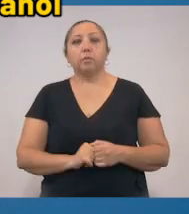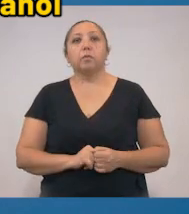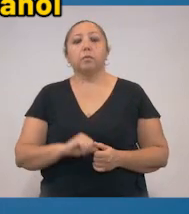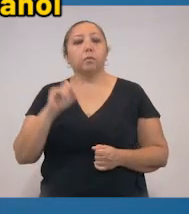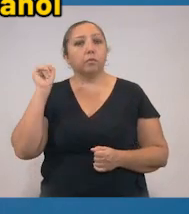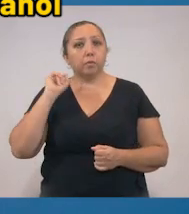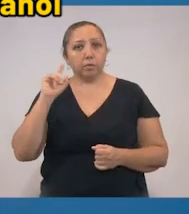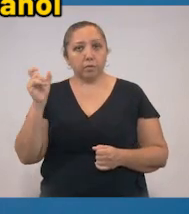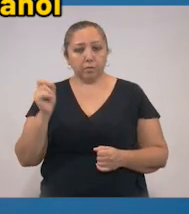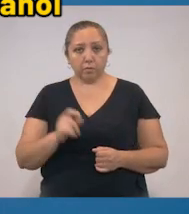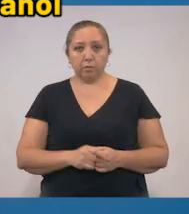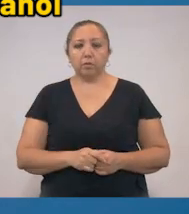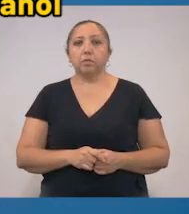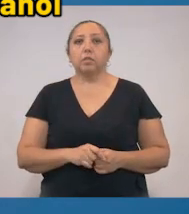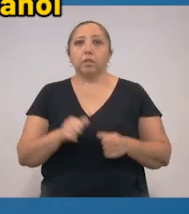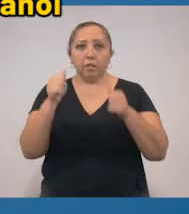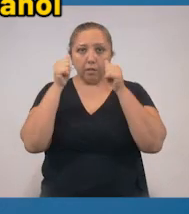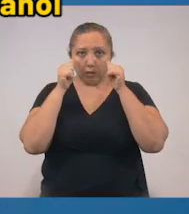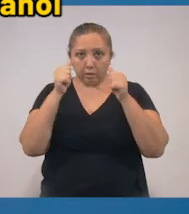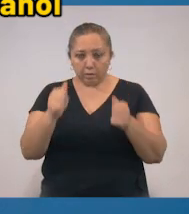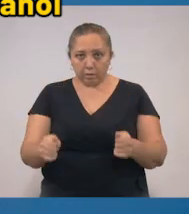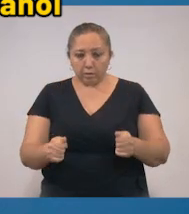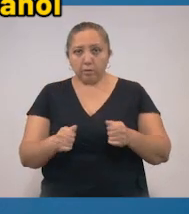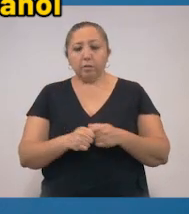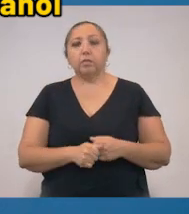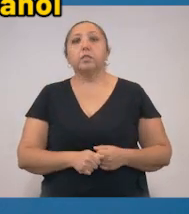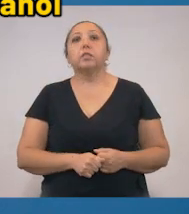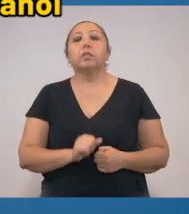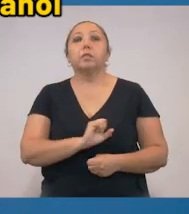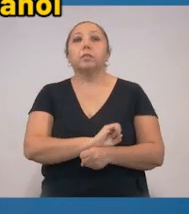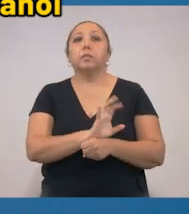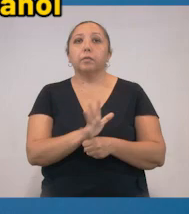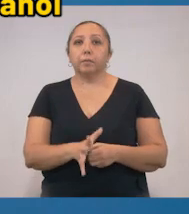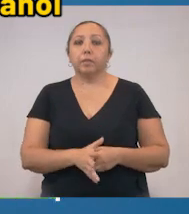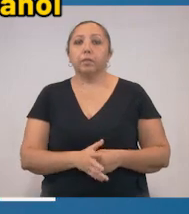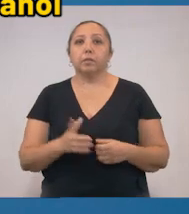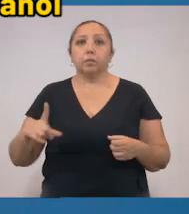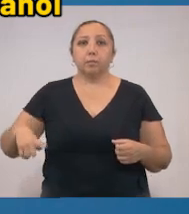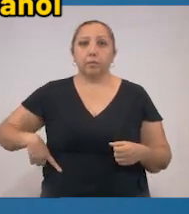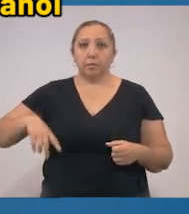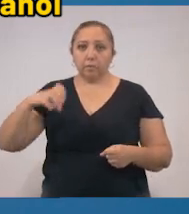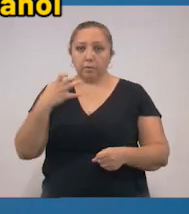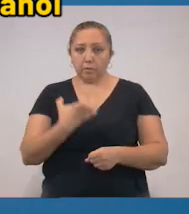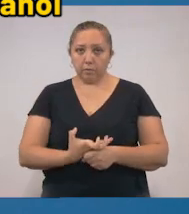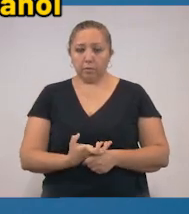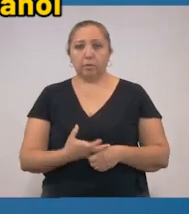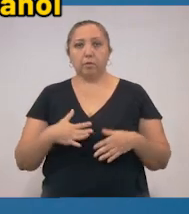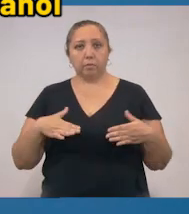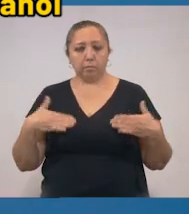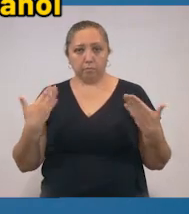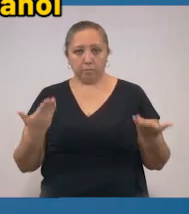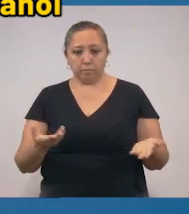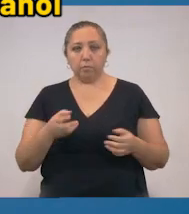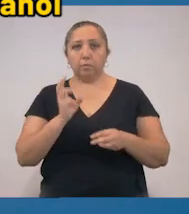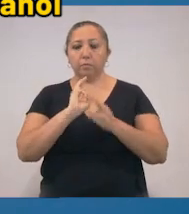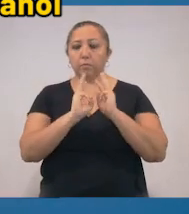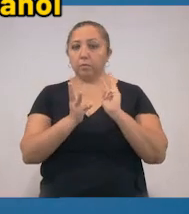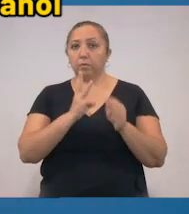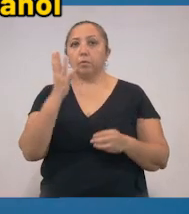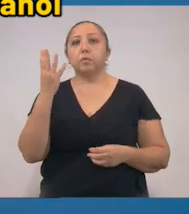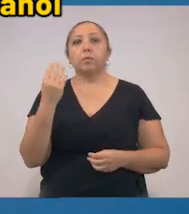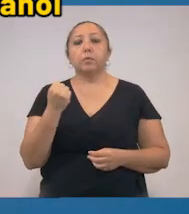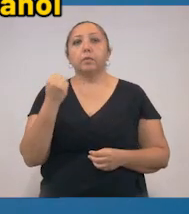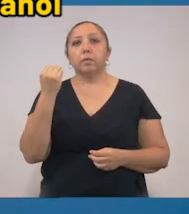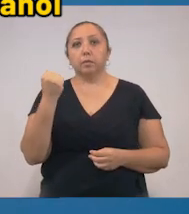contacto con las autoridades y ser atendido ante los síntomas de coronavirus, el gobierno del estado pone a disposición el chat de WhatsApp en